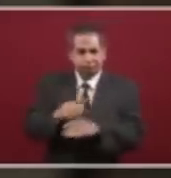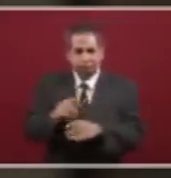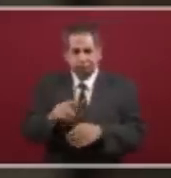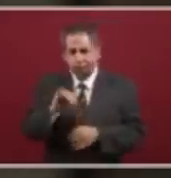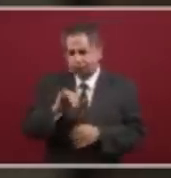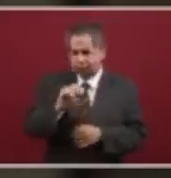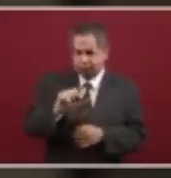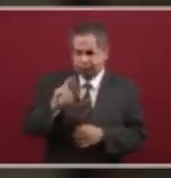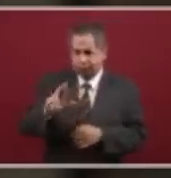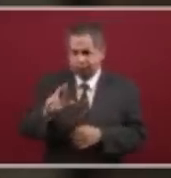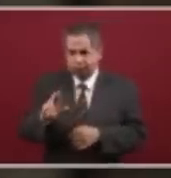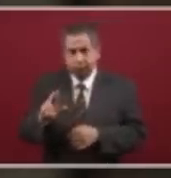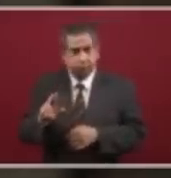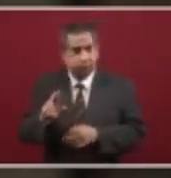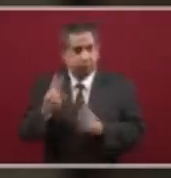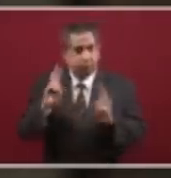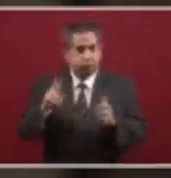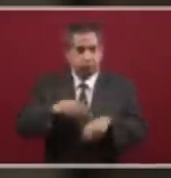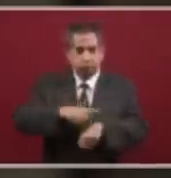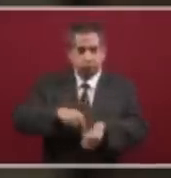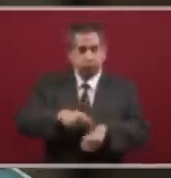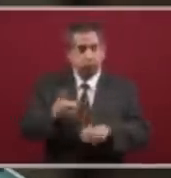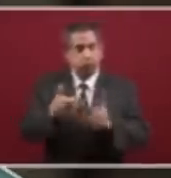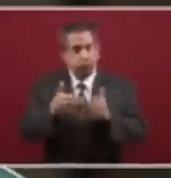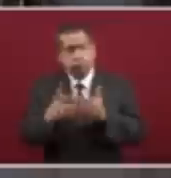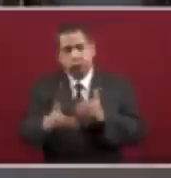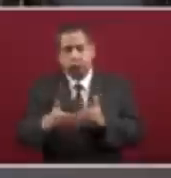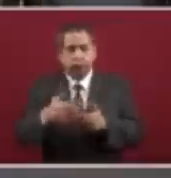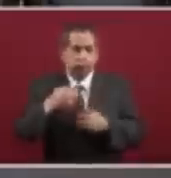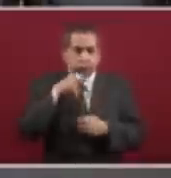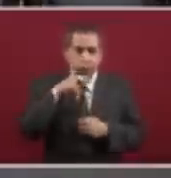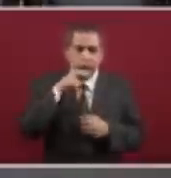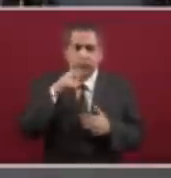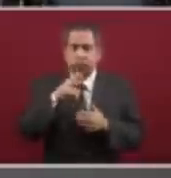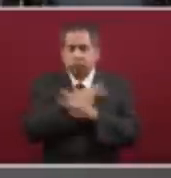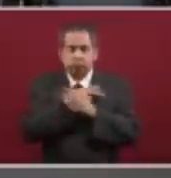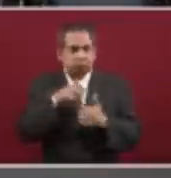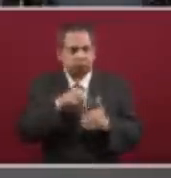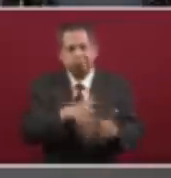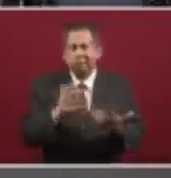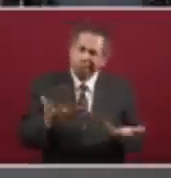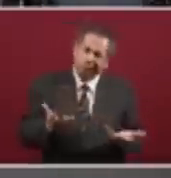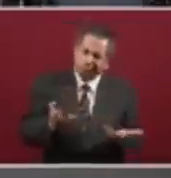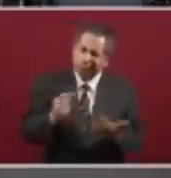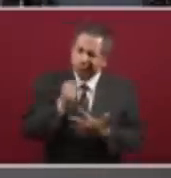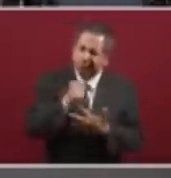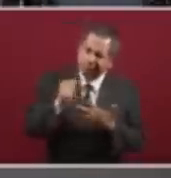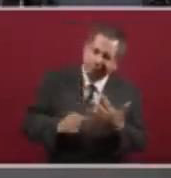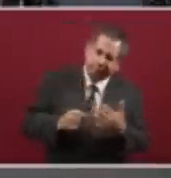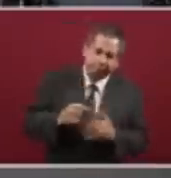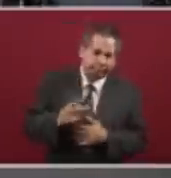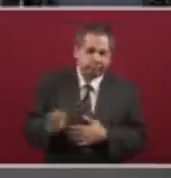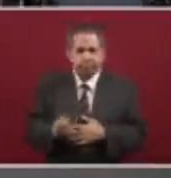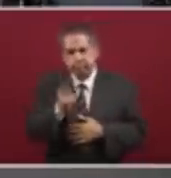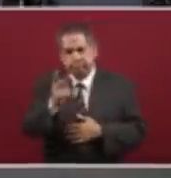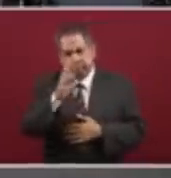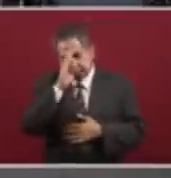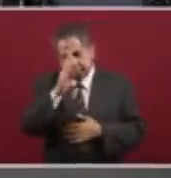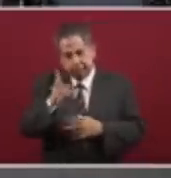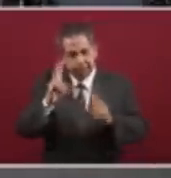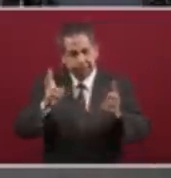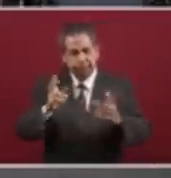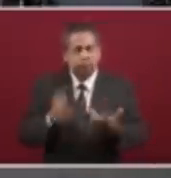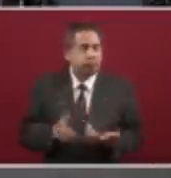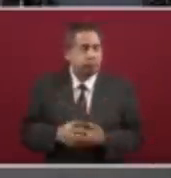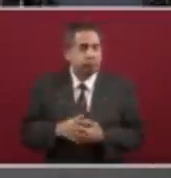10 cr ente en temas de horas extras reparto de utilidades vacaciones la pregunta señor presidente en específico sobre el tema es